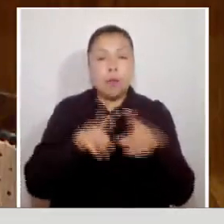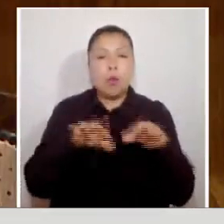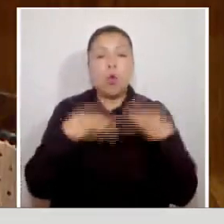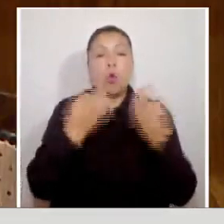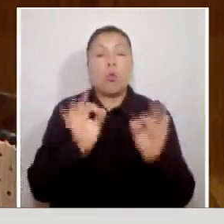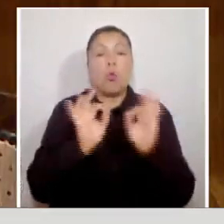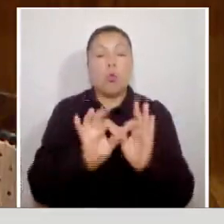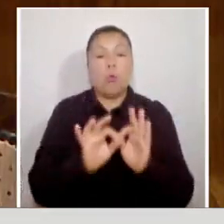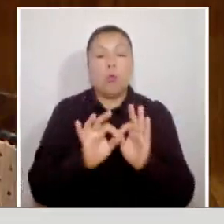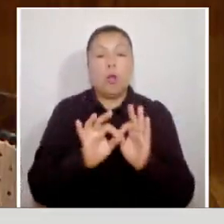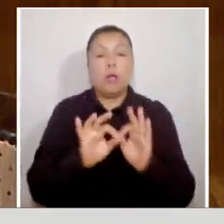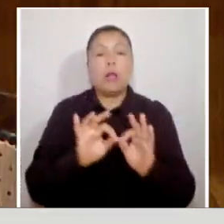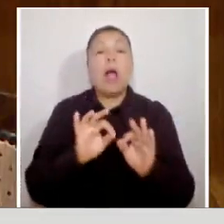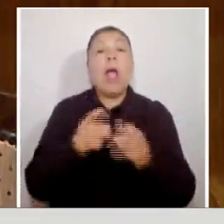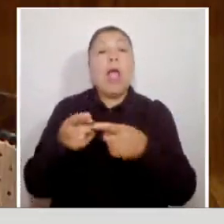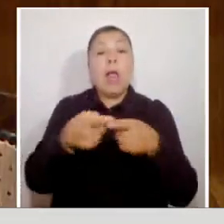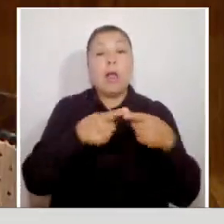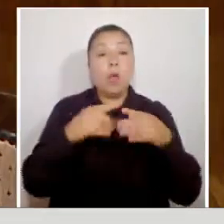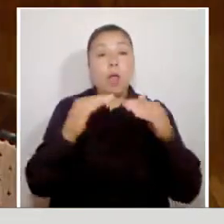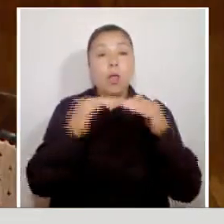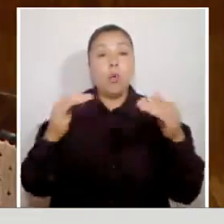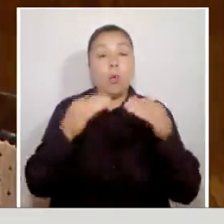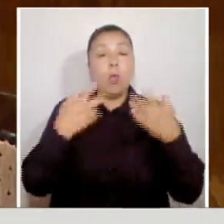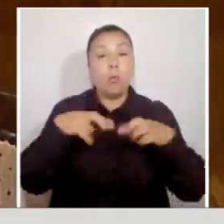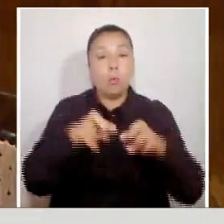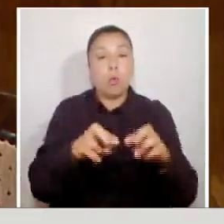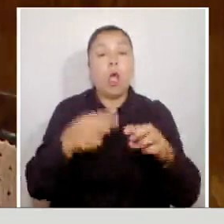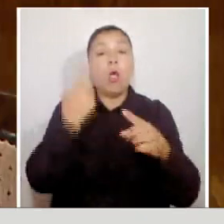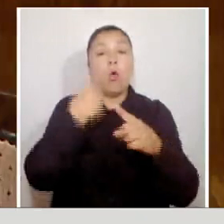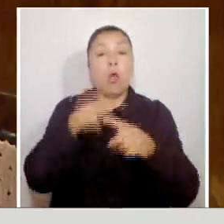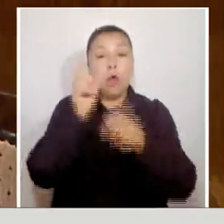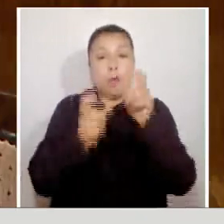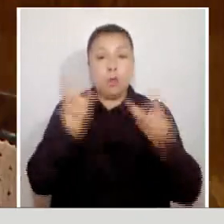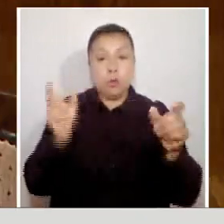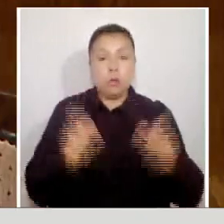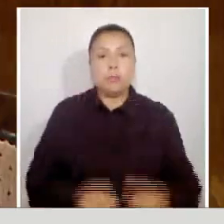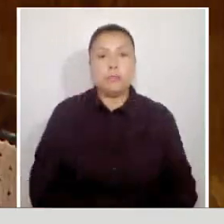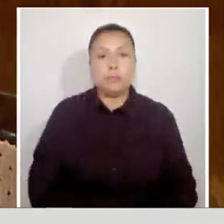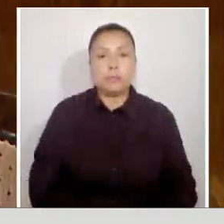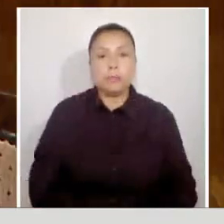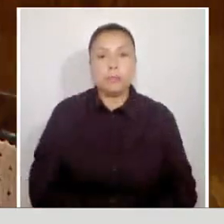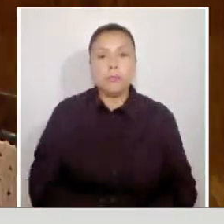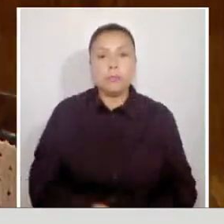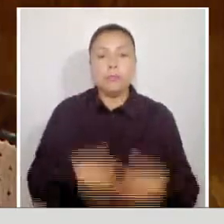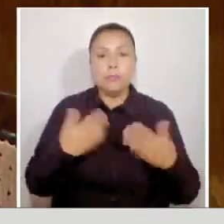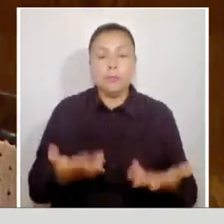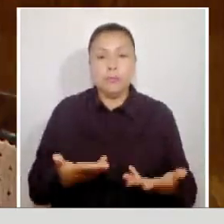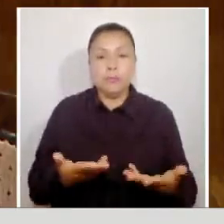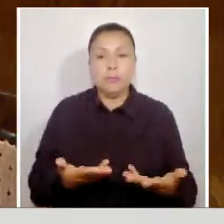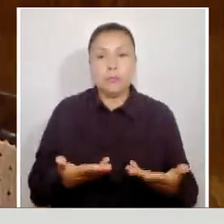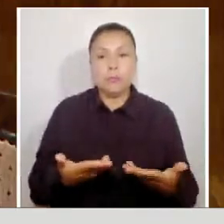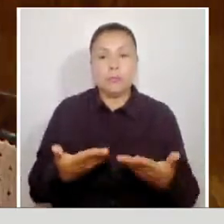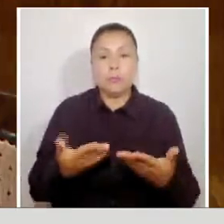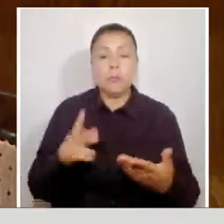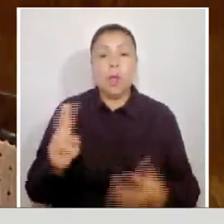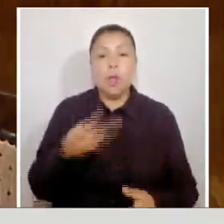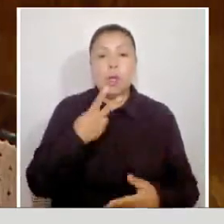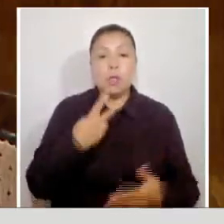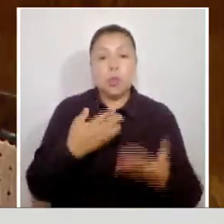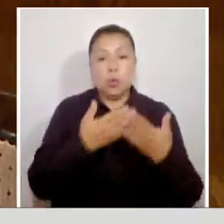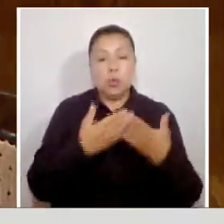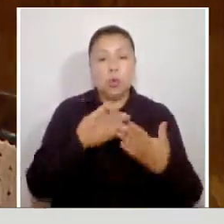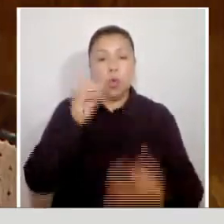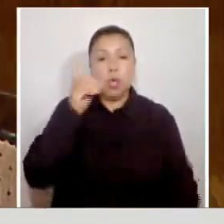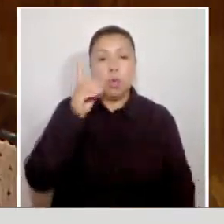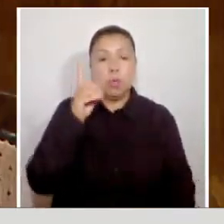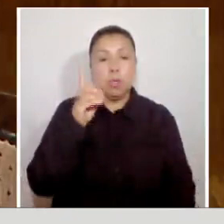la sociedad en igualdad de condiciones con las demás Así el estud el segundo estudio Nacional de discapacidad